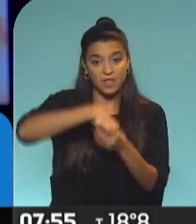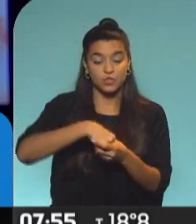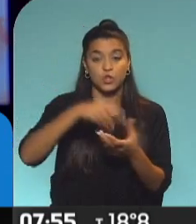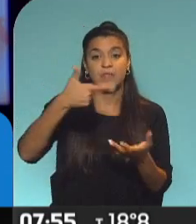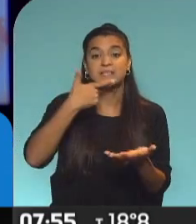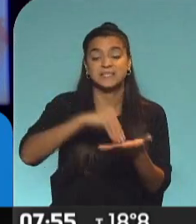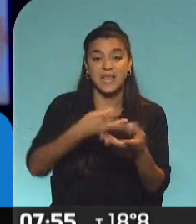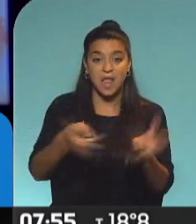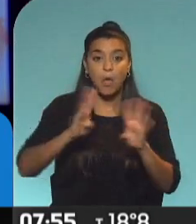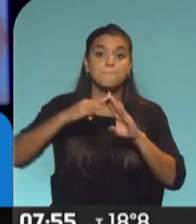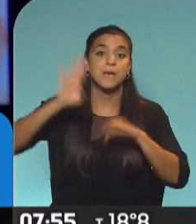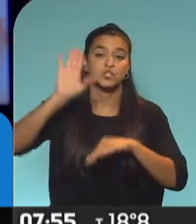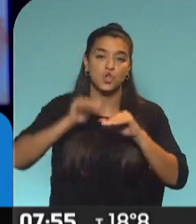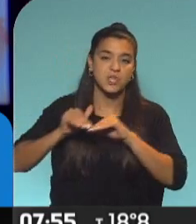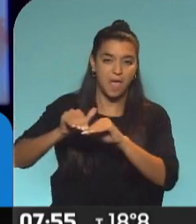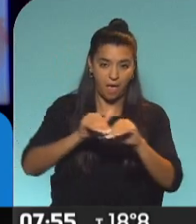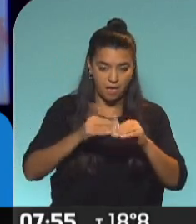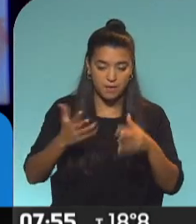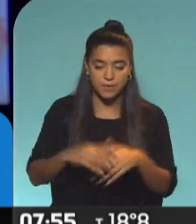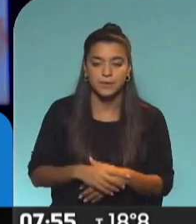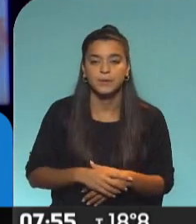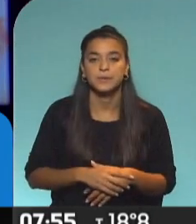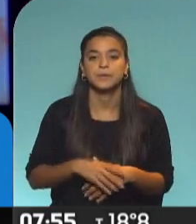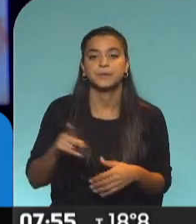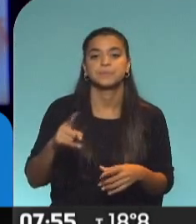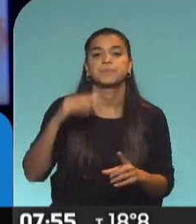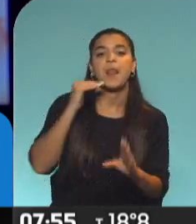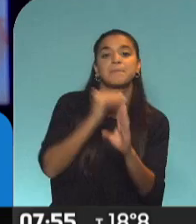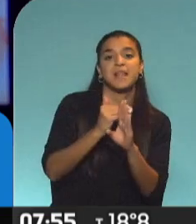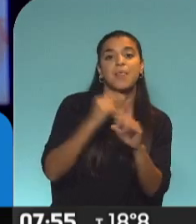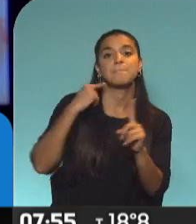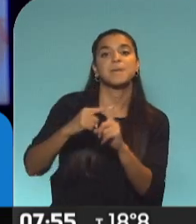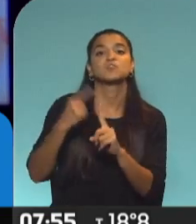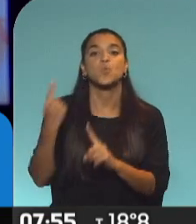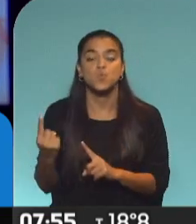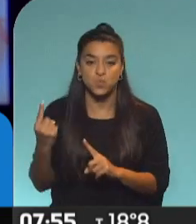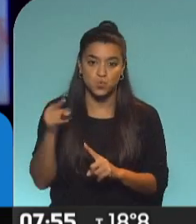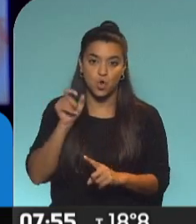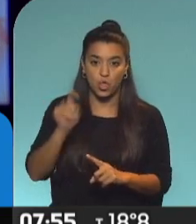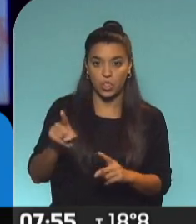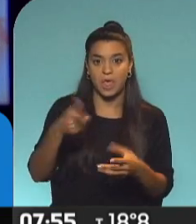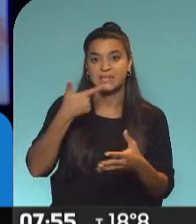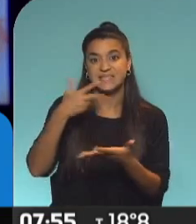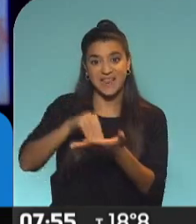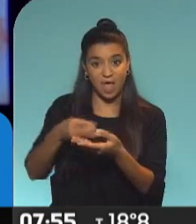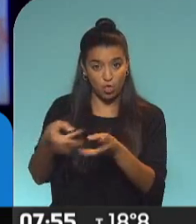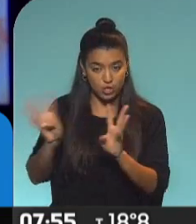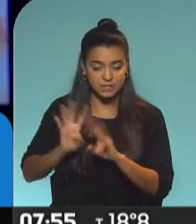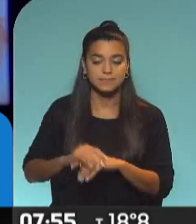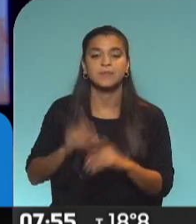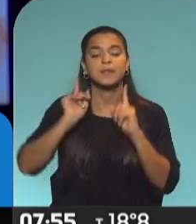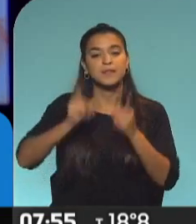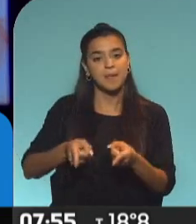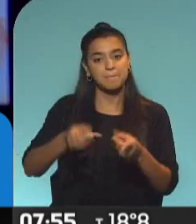esto de la mayoría absoluta la mitad más uno de los miembros de la cámara alta y por otro lado también